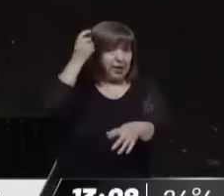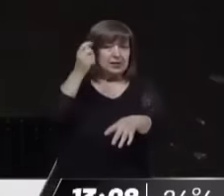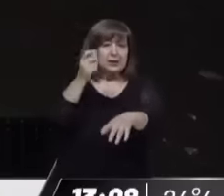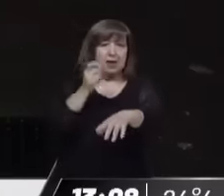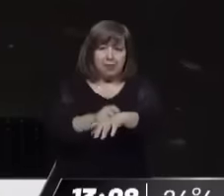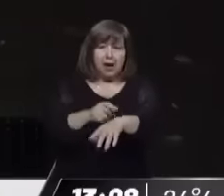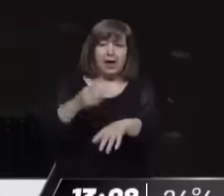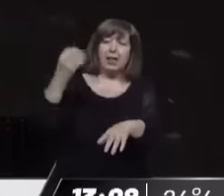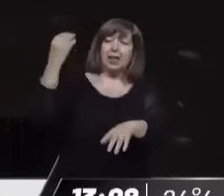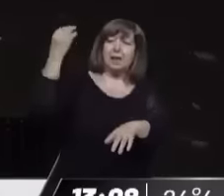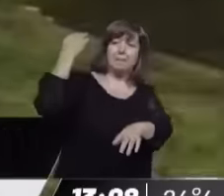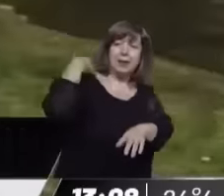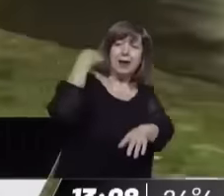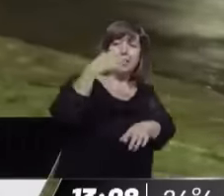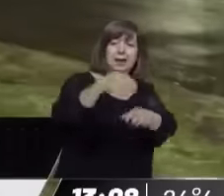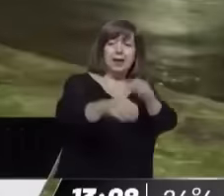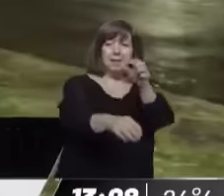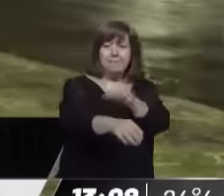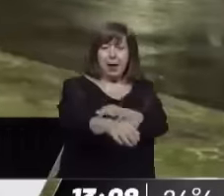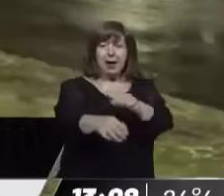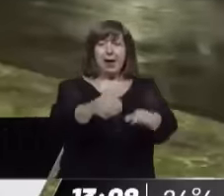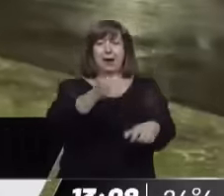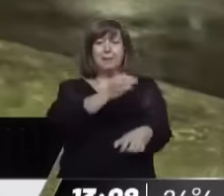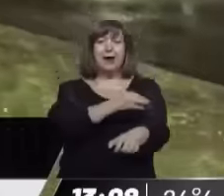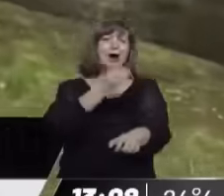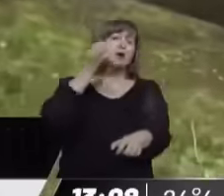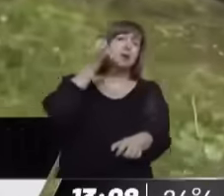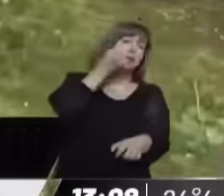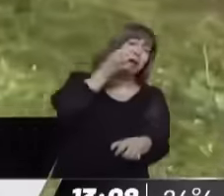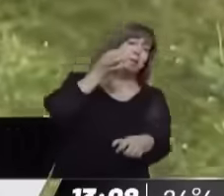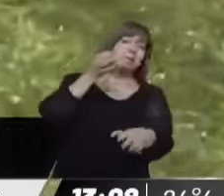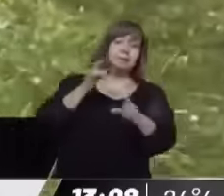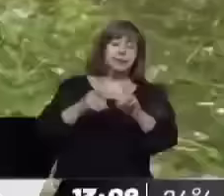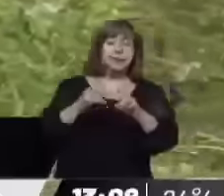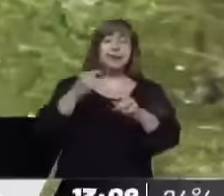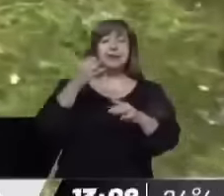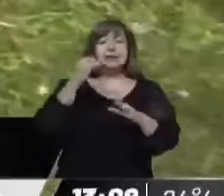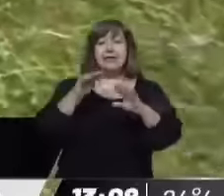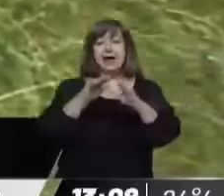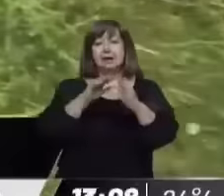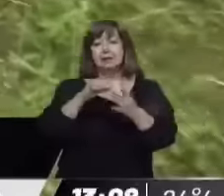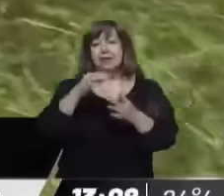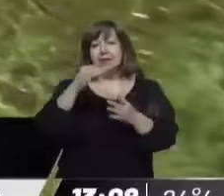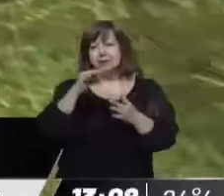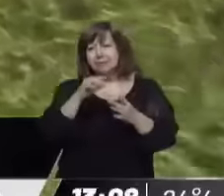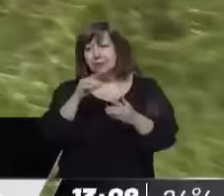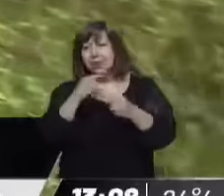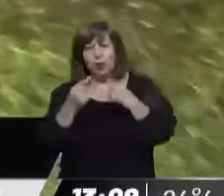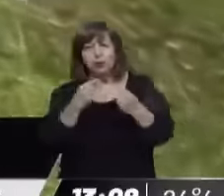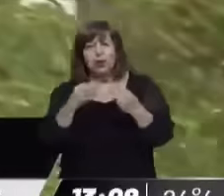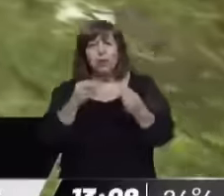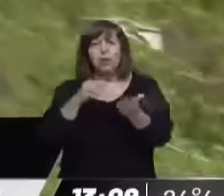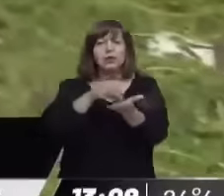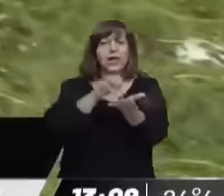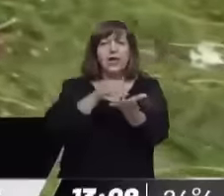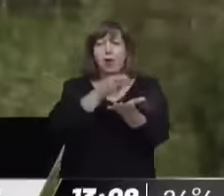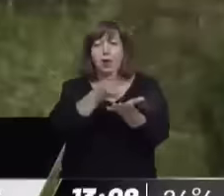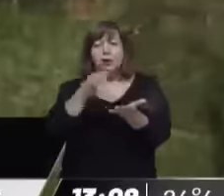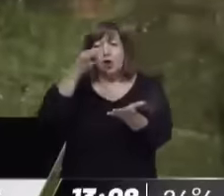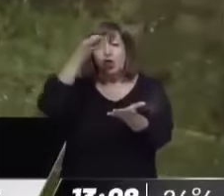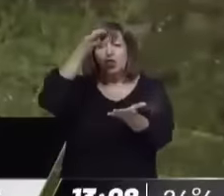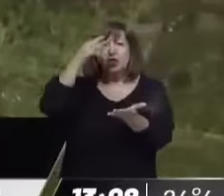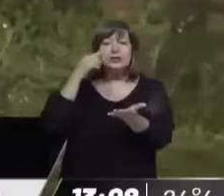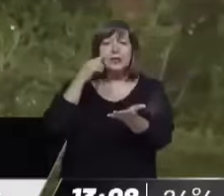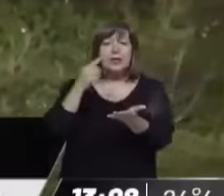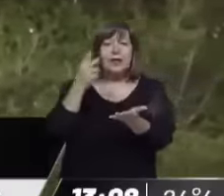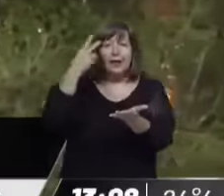su espalda, o en sus brazos, o en el rostro. Primer balance, 12.000 hectáreas con pérdidas de cultivo en Maipú, zona este y la valle, los más